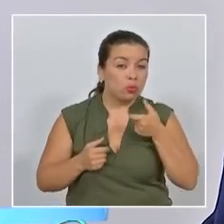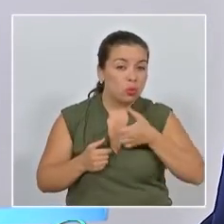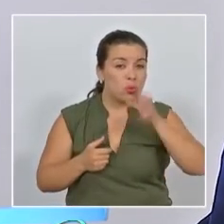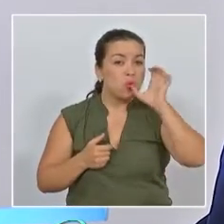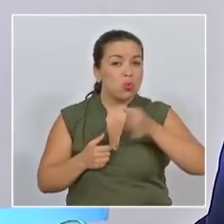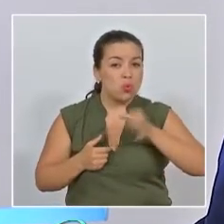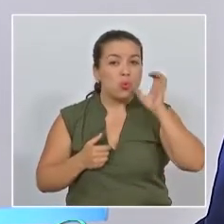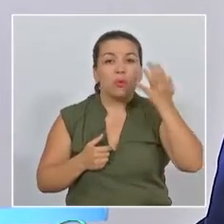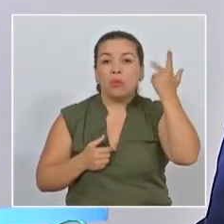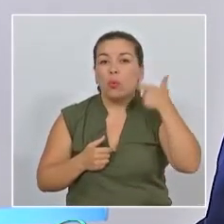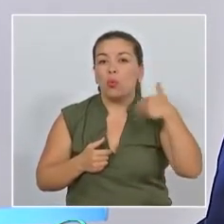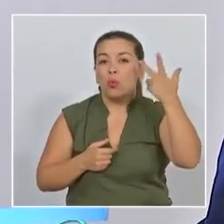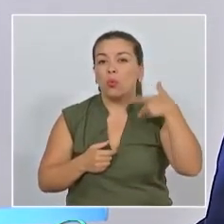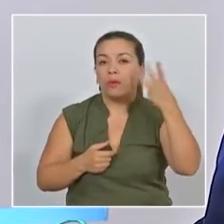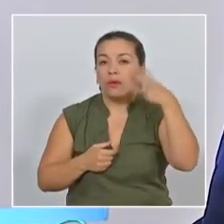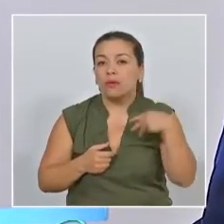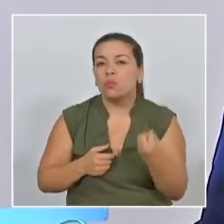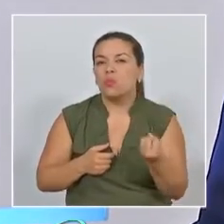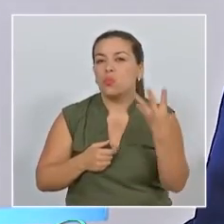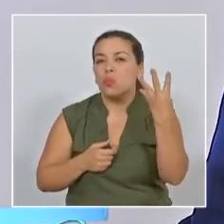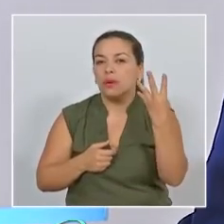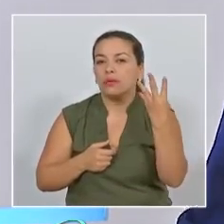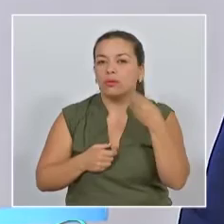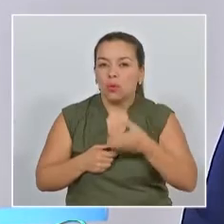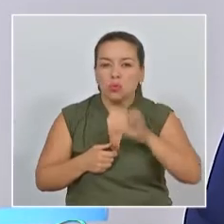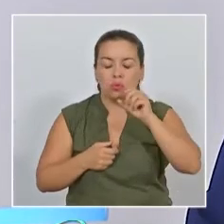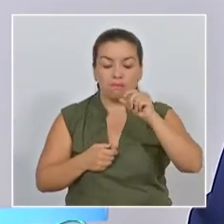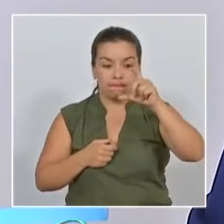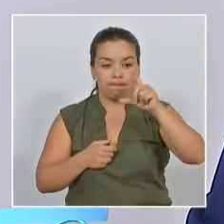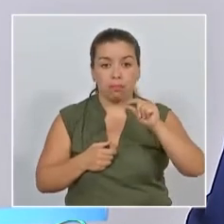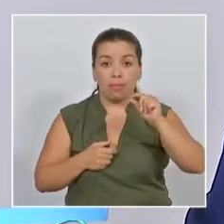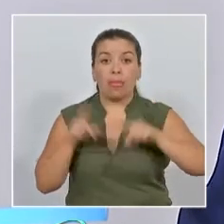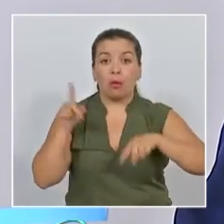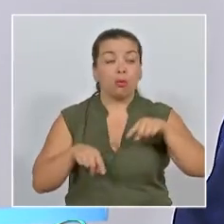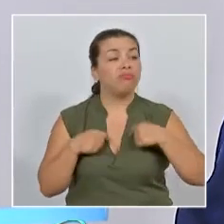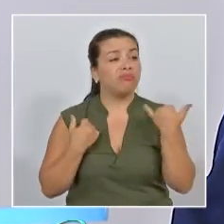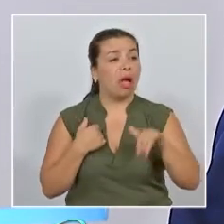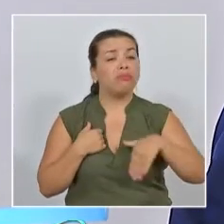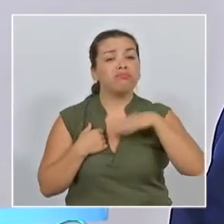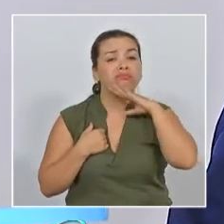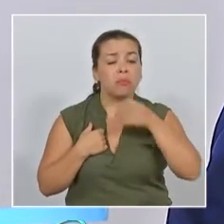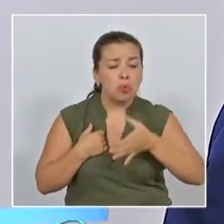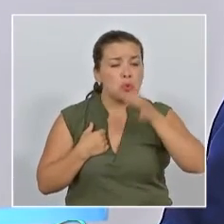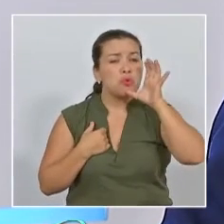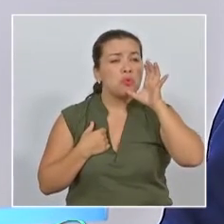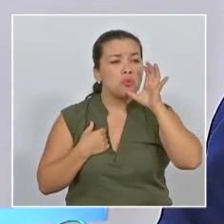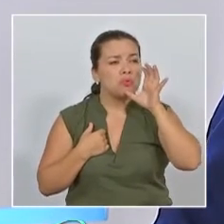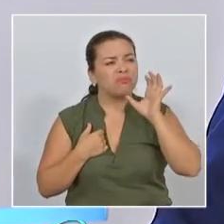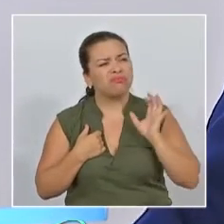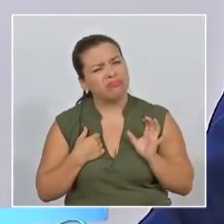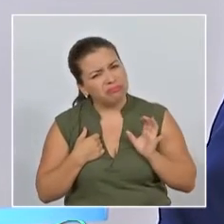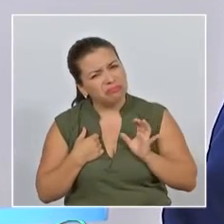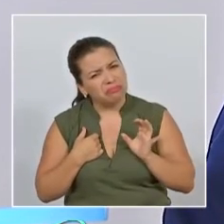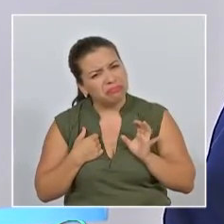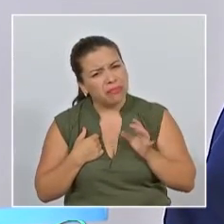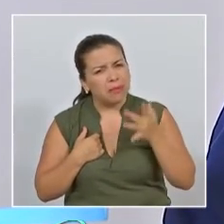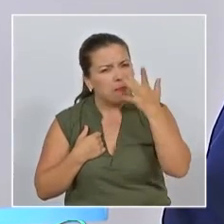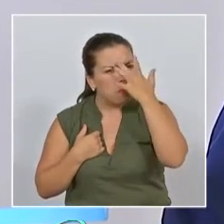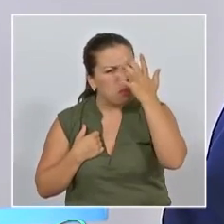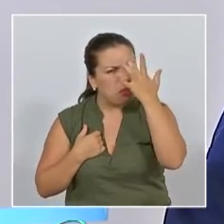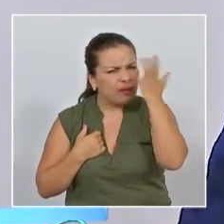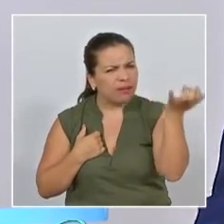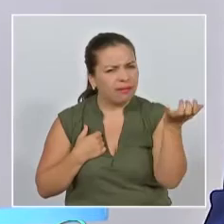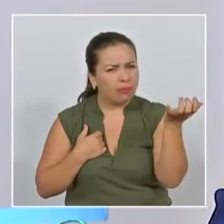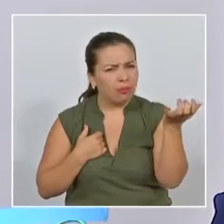ni los días que deberían de tomarlo? Porque mucha gente dice, yo ya me purgué. Entonces yo siempre hago una pregunta, no por qué, sino para